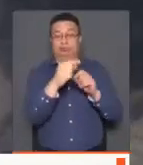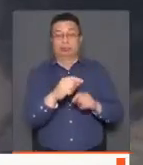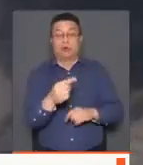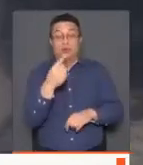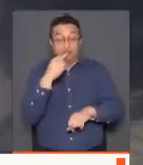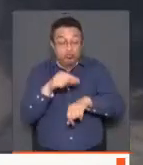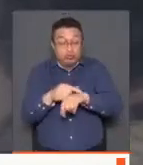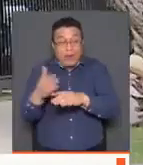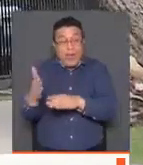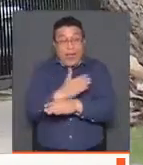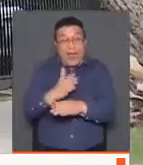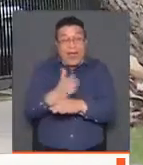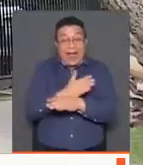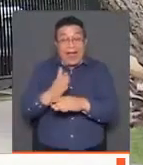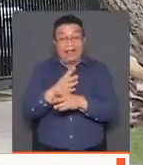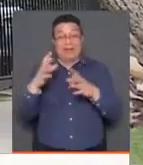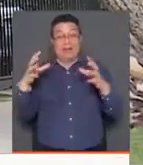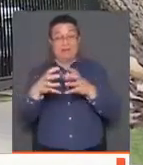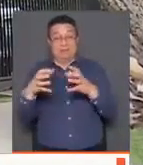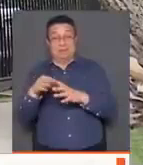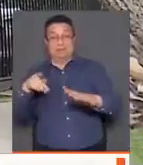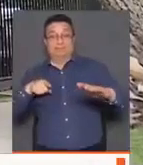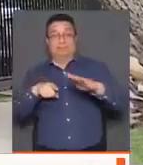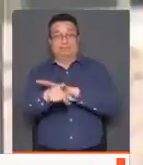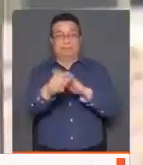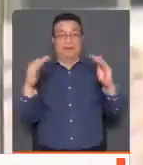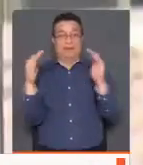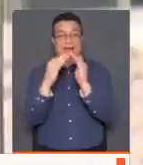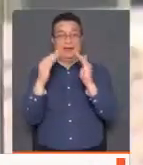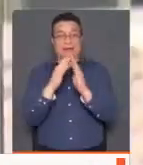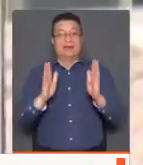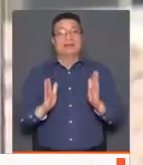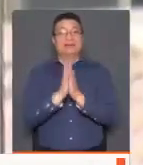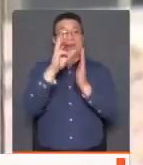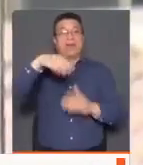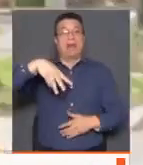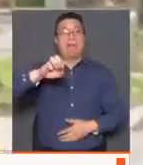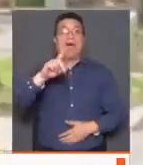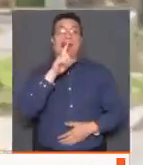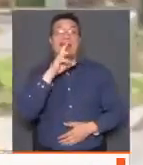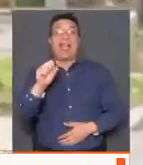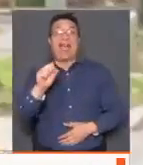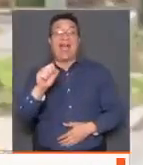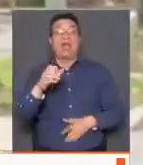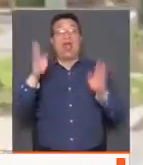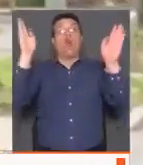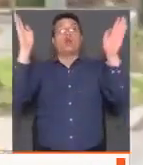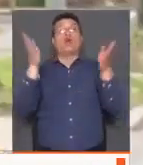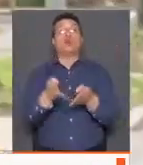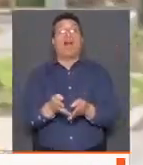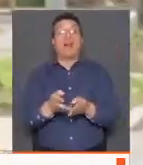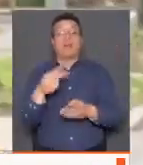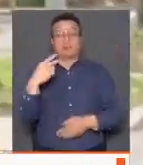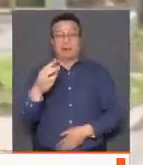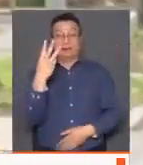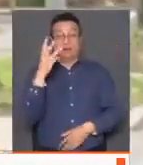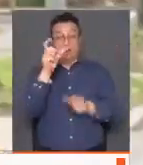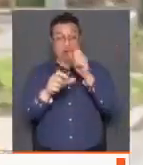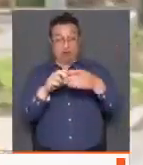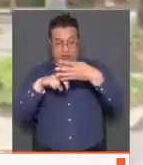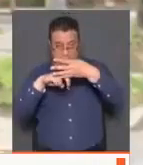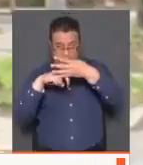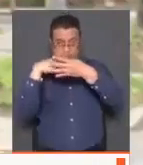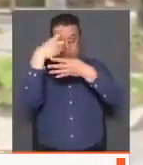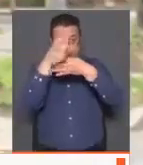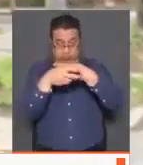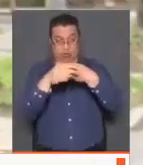minutos antes, la banda ingresó a esta casa en el sector Santa Marta de Huechuraba. A tres sujetos que a través del escalamiento, posterior fractura